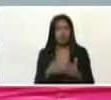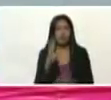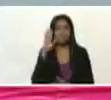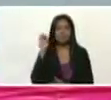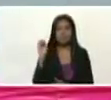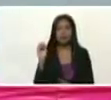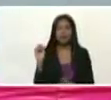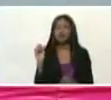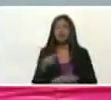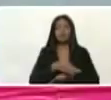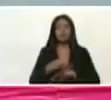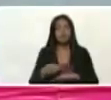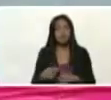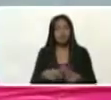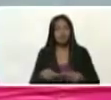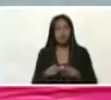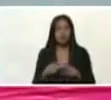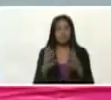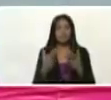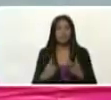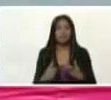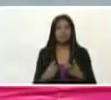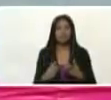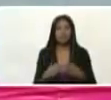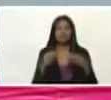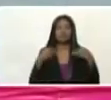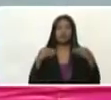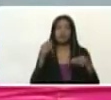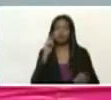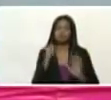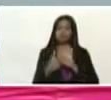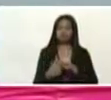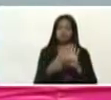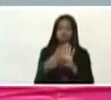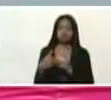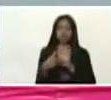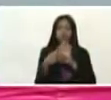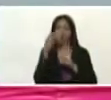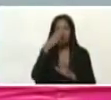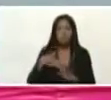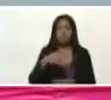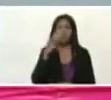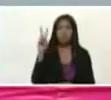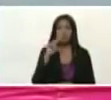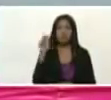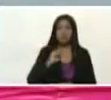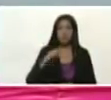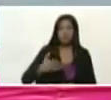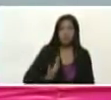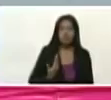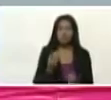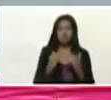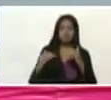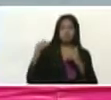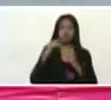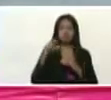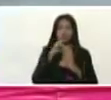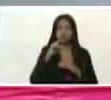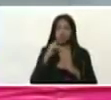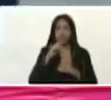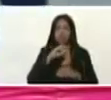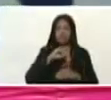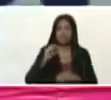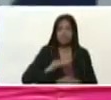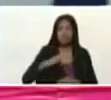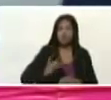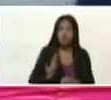en el municipio de Sucre, en esta empresa de cartón, es un claro mensaje para todo el pueblo venezolano de que sí podemos superar las dificultades, de que